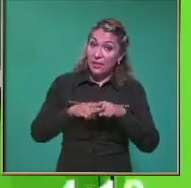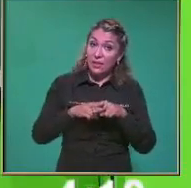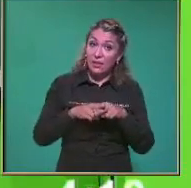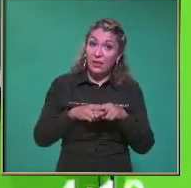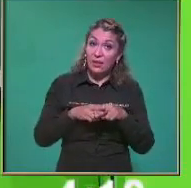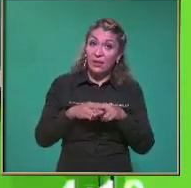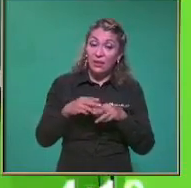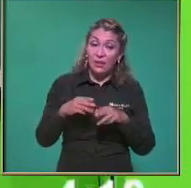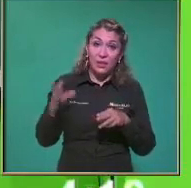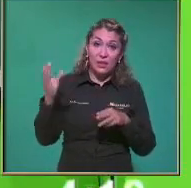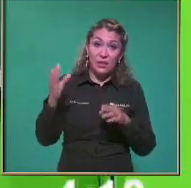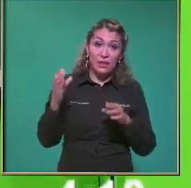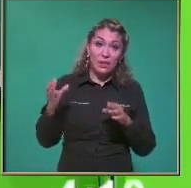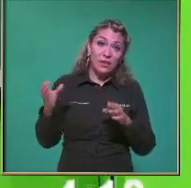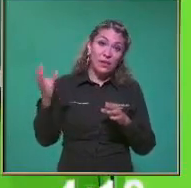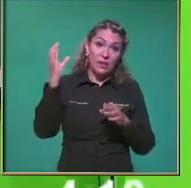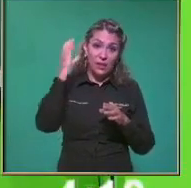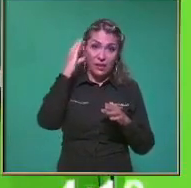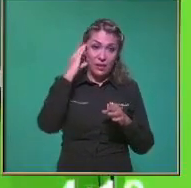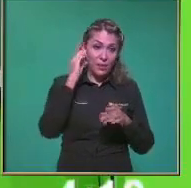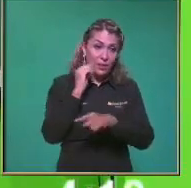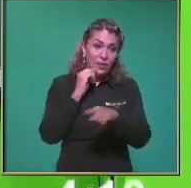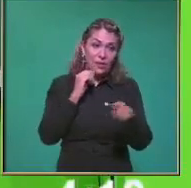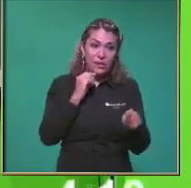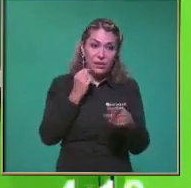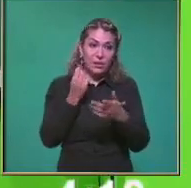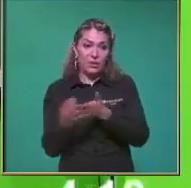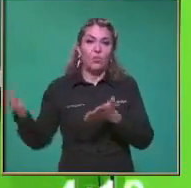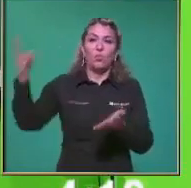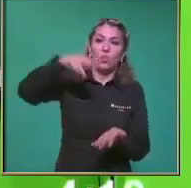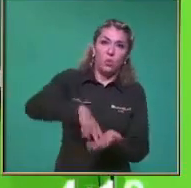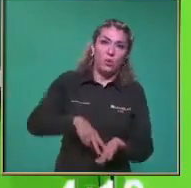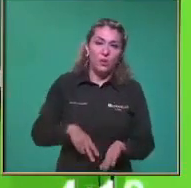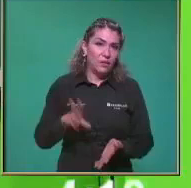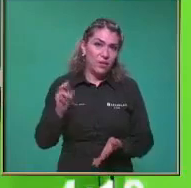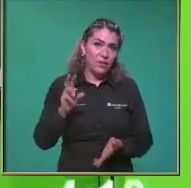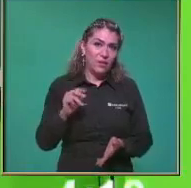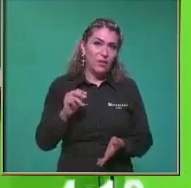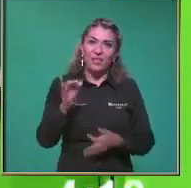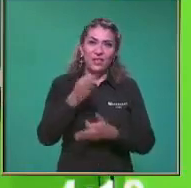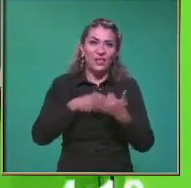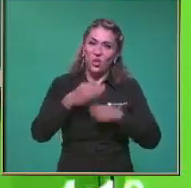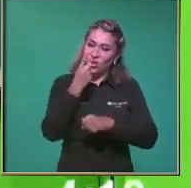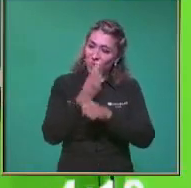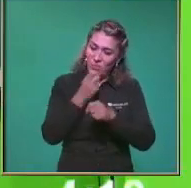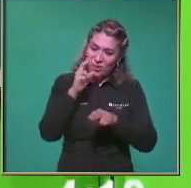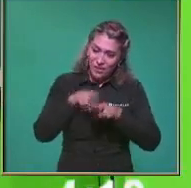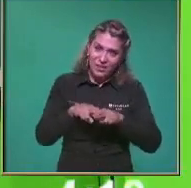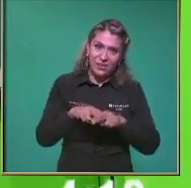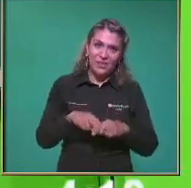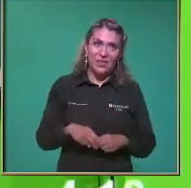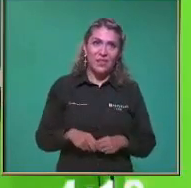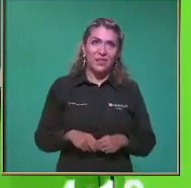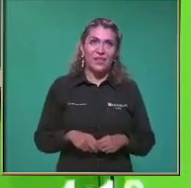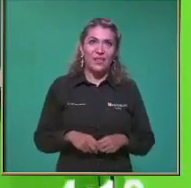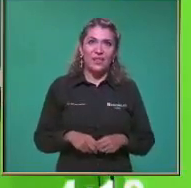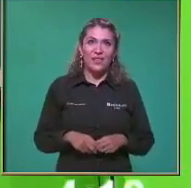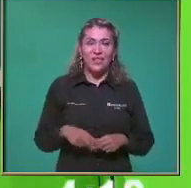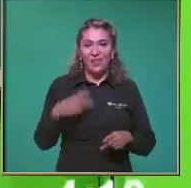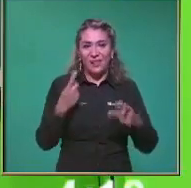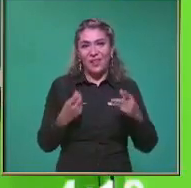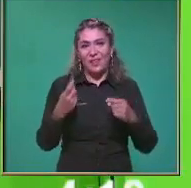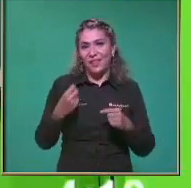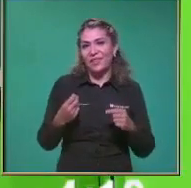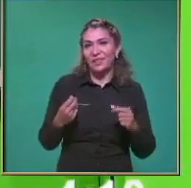cama. No me puedo, bueno, yo no conozco a nadie que esté acostado y ¡pum! Ya está. Bueno, sí, los que son acróbatas y que